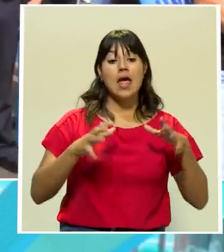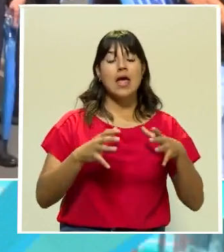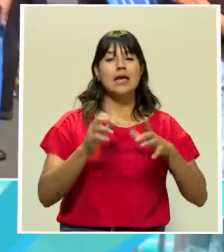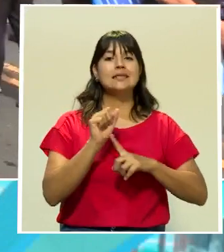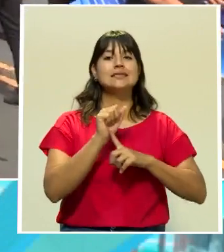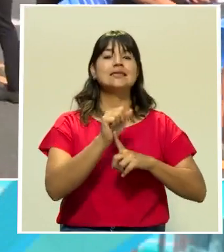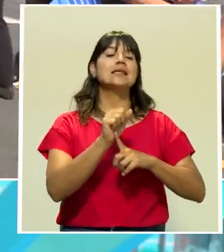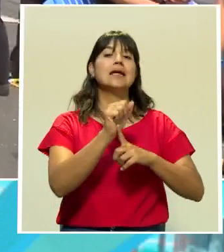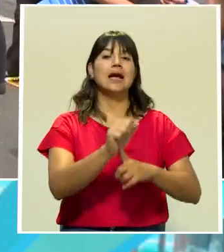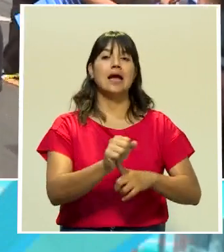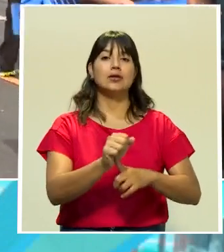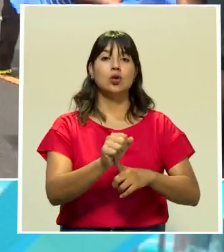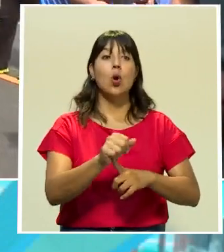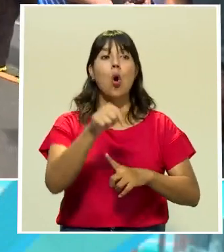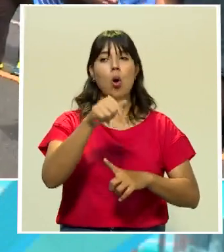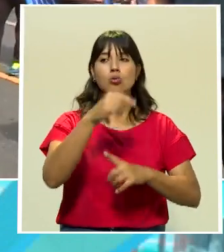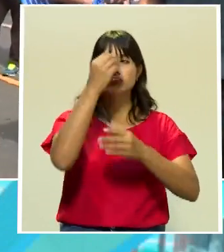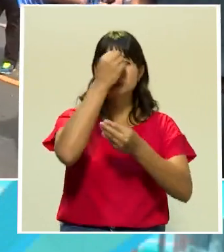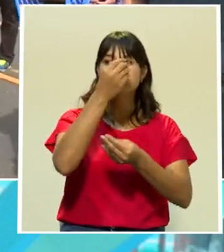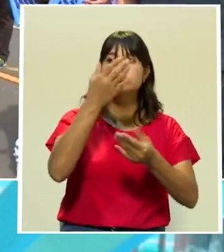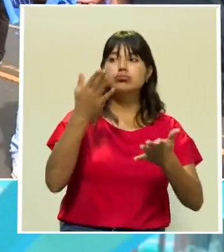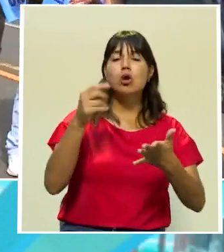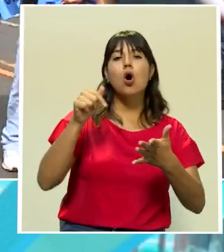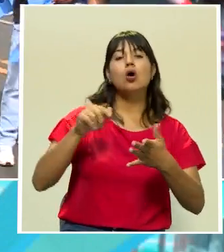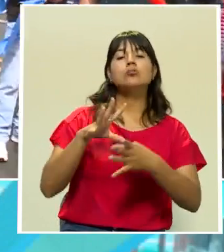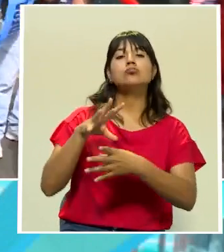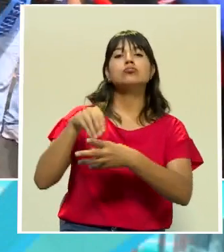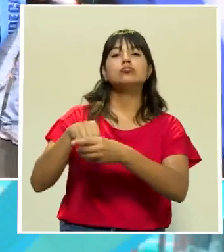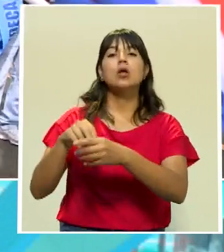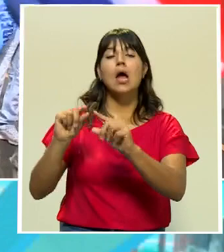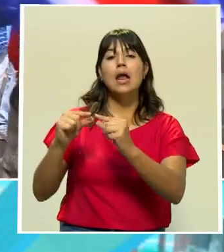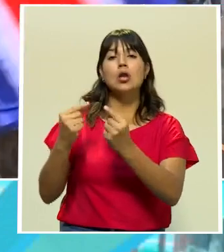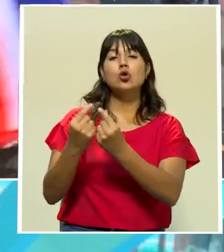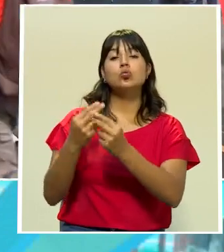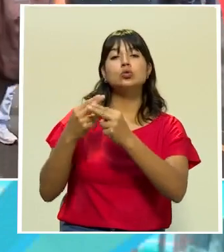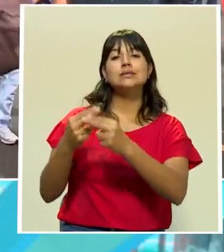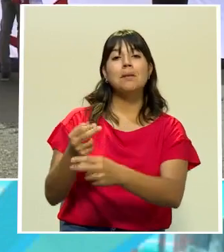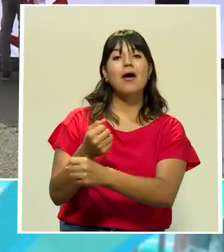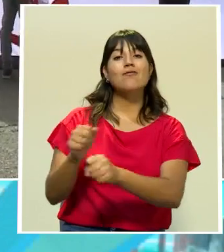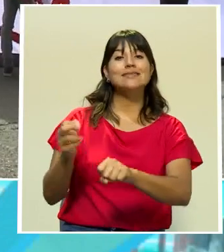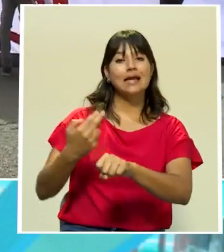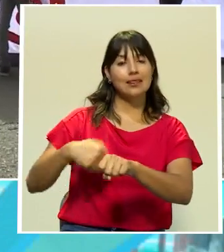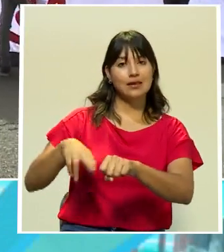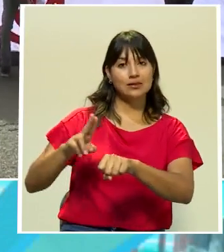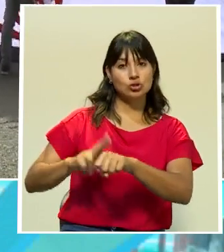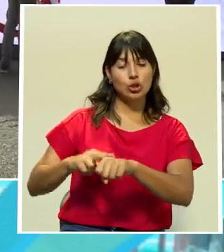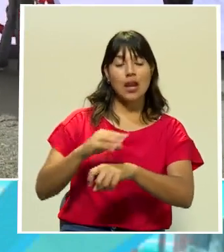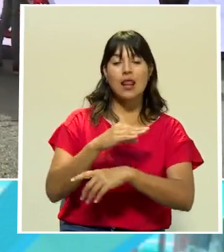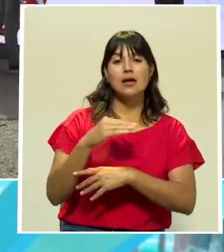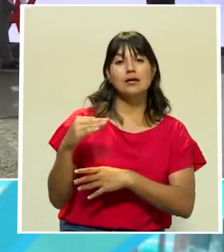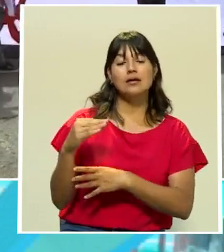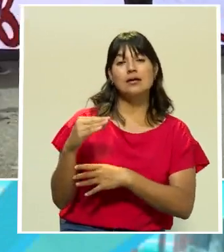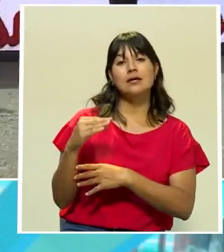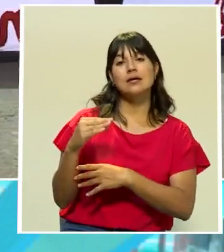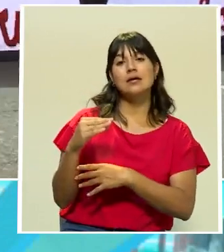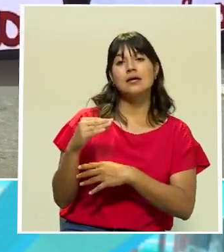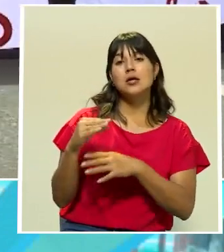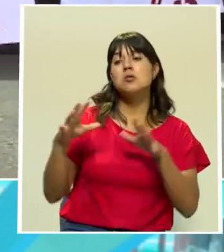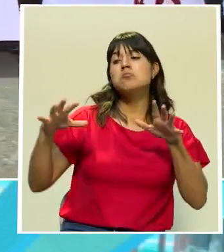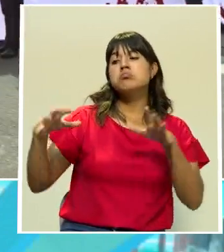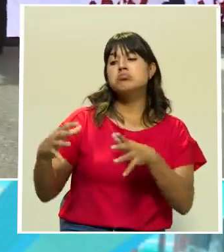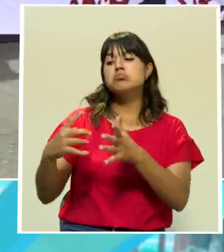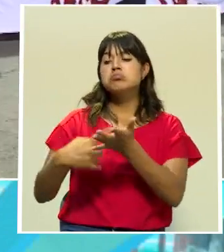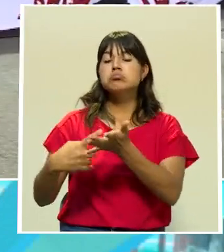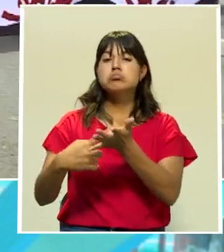sindical realizó este anuncio de que le dan la adhesión al movimiento Rescate Nacional y estarán trabajando en mesas